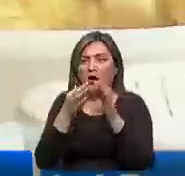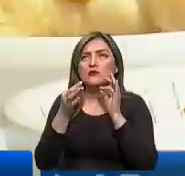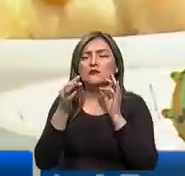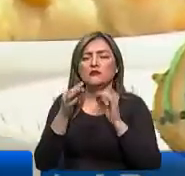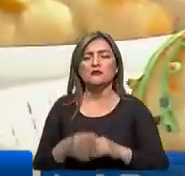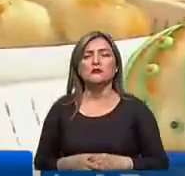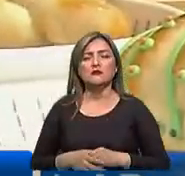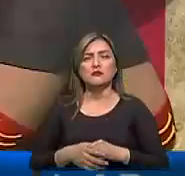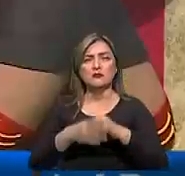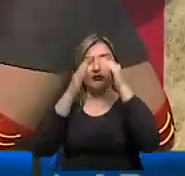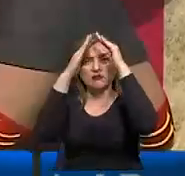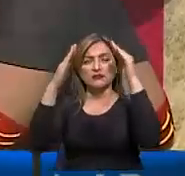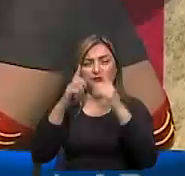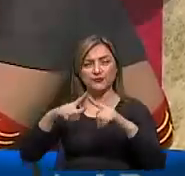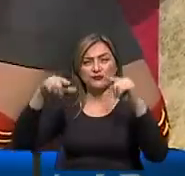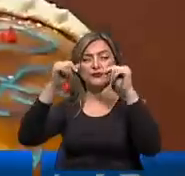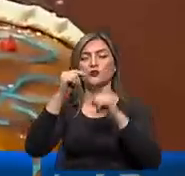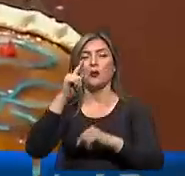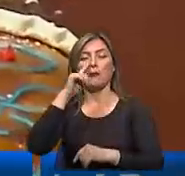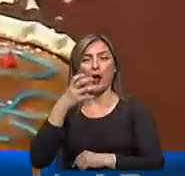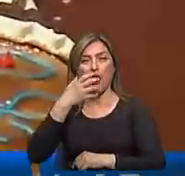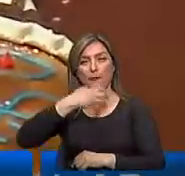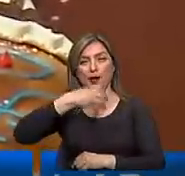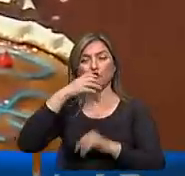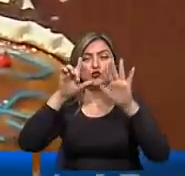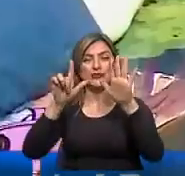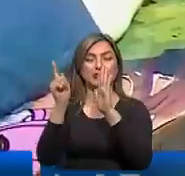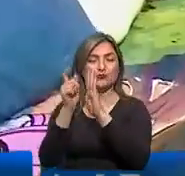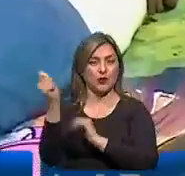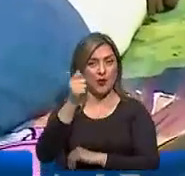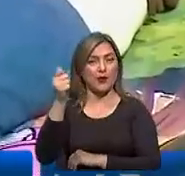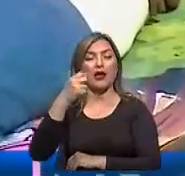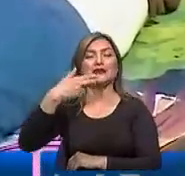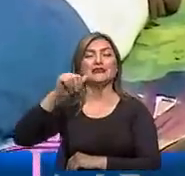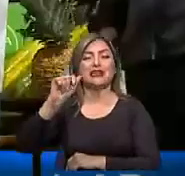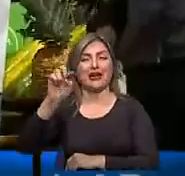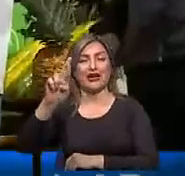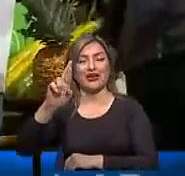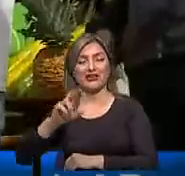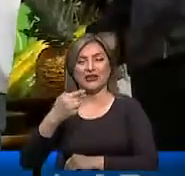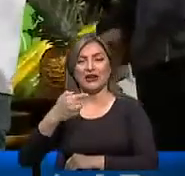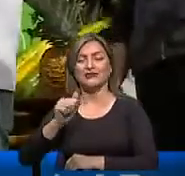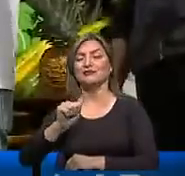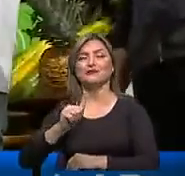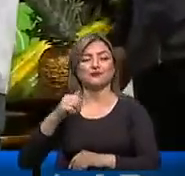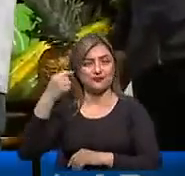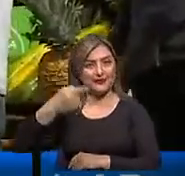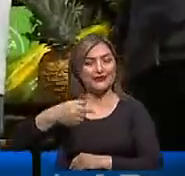Espectacular. La Casa de las Lunas, Pan Ambato, 7 Campanarios y la Posada del Chagra se lucieron.